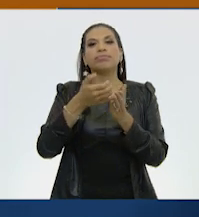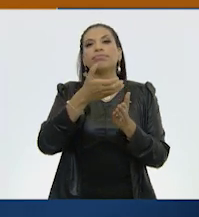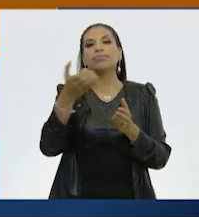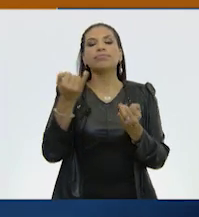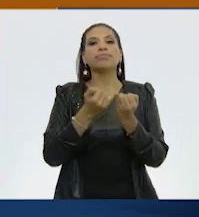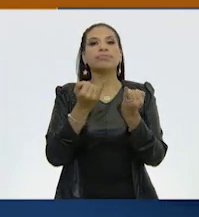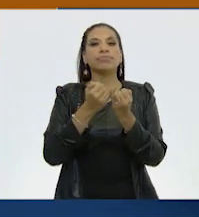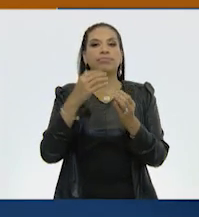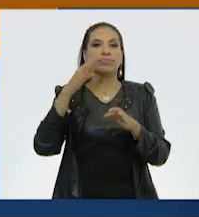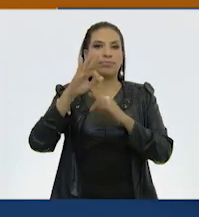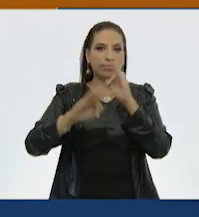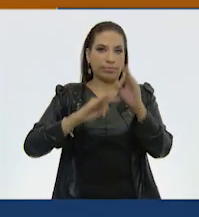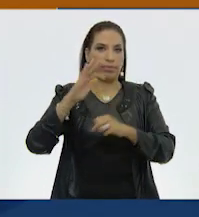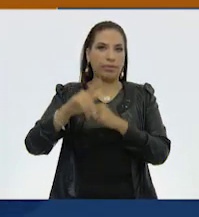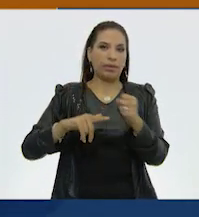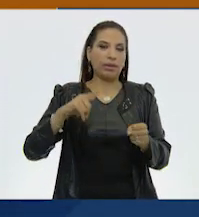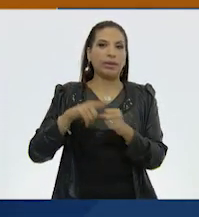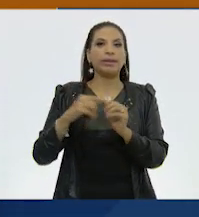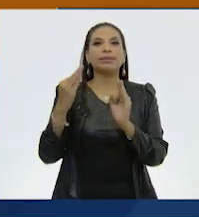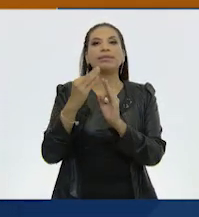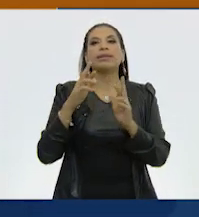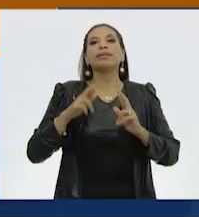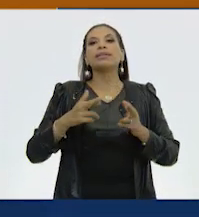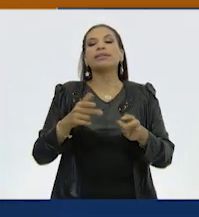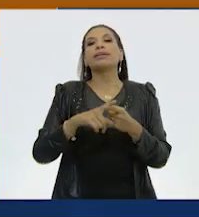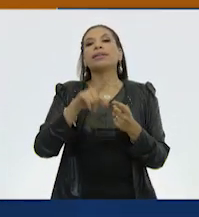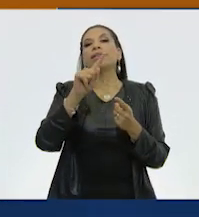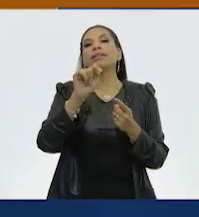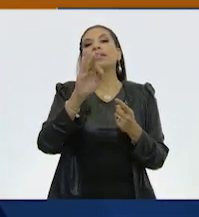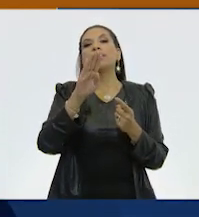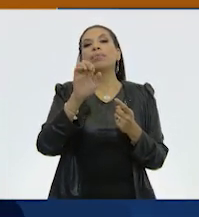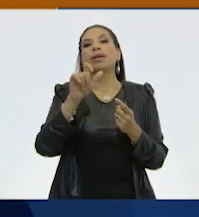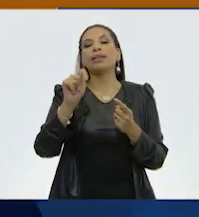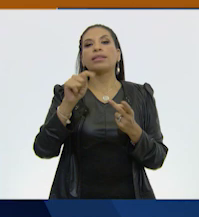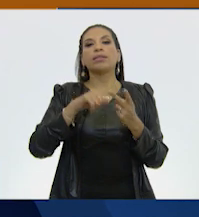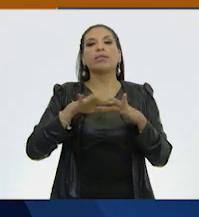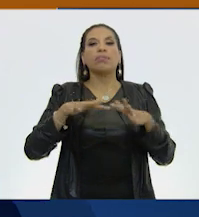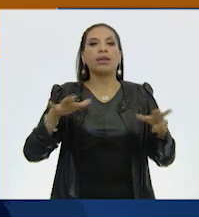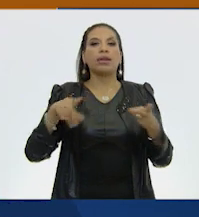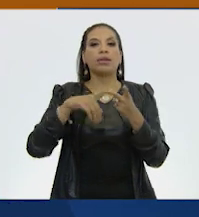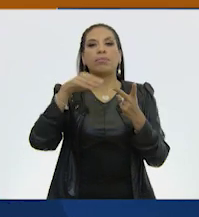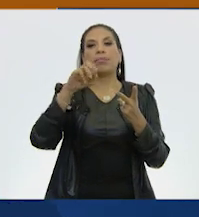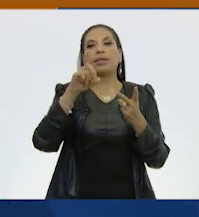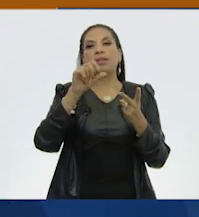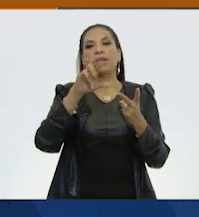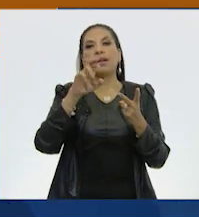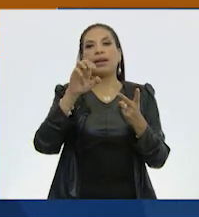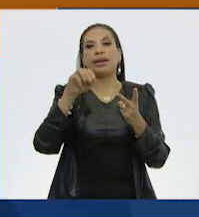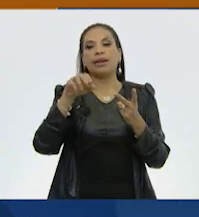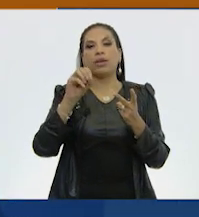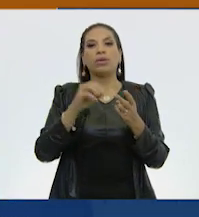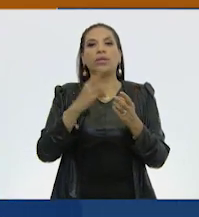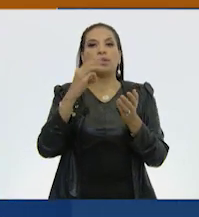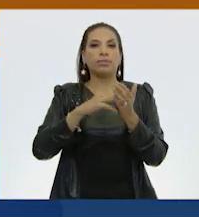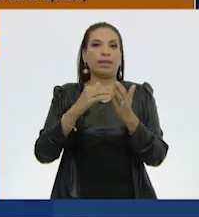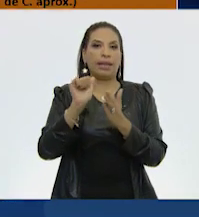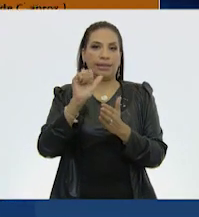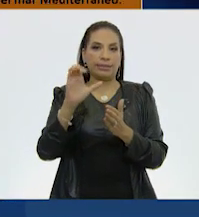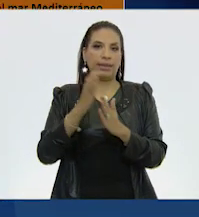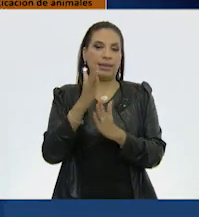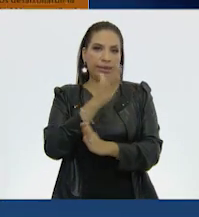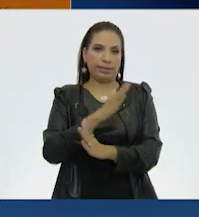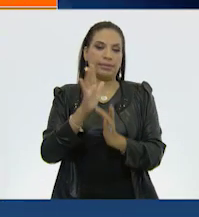y la domesticación de animales cerca del río Tíber y el mar Mediterráneo en el 3000 a.C. aproximadamente.